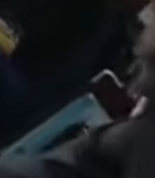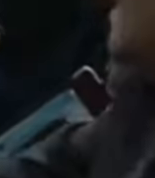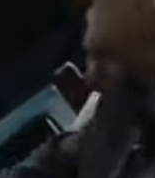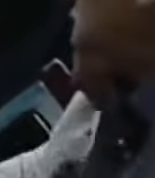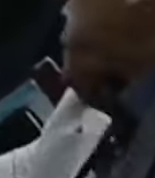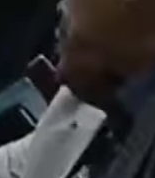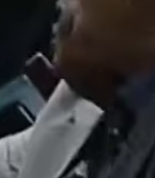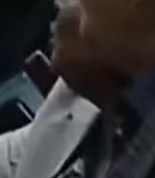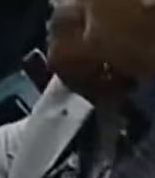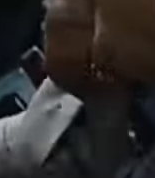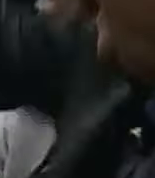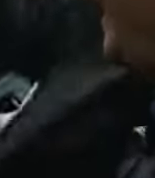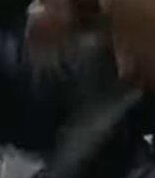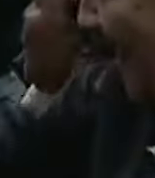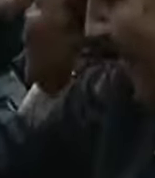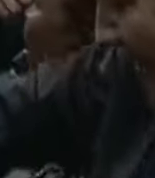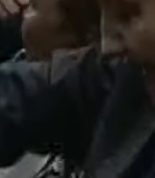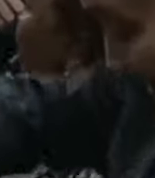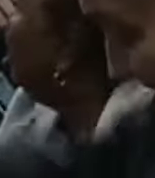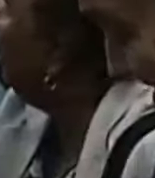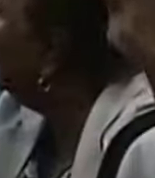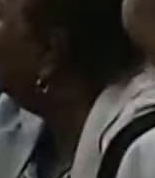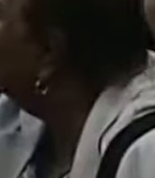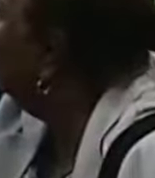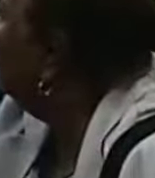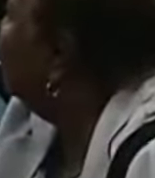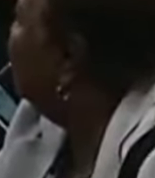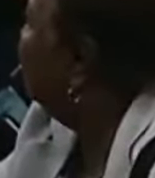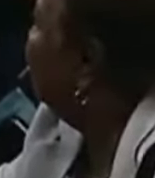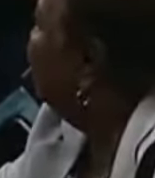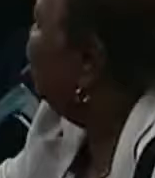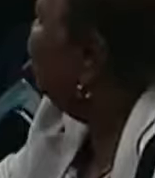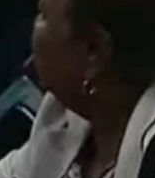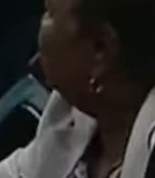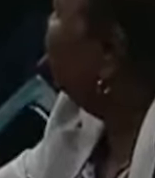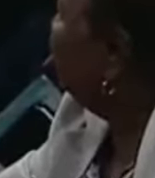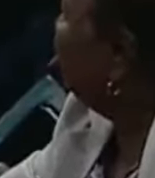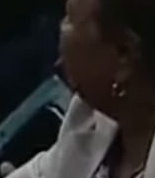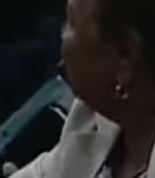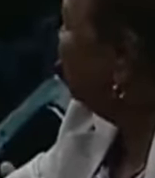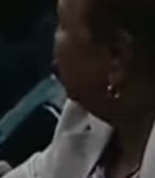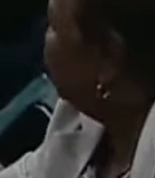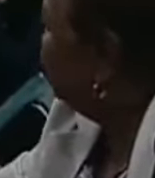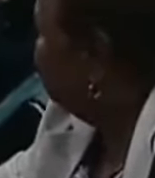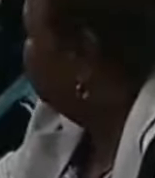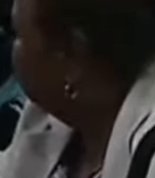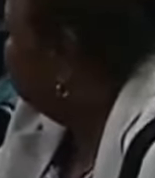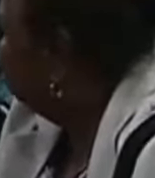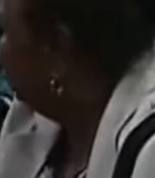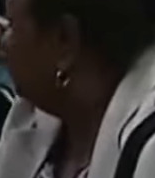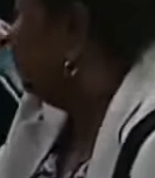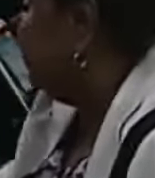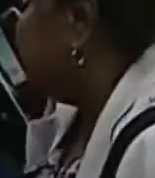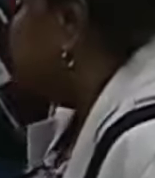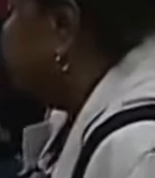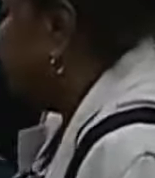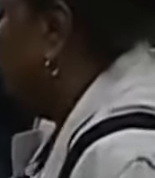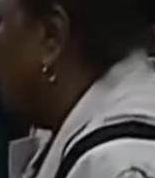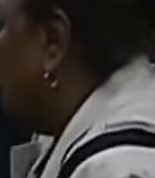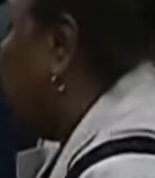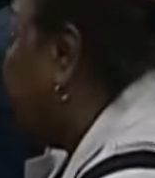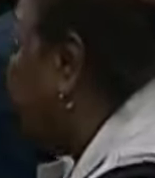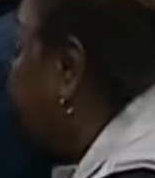de las 5 generaciones, rectificar, refundar, lo que no sirve, que se vaya. Hay que crear lo